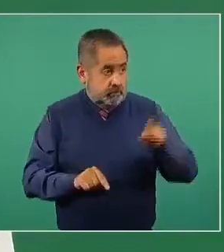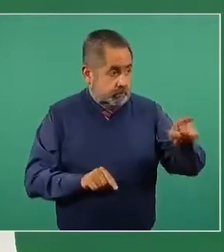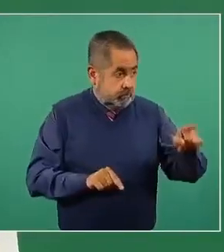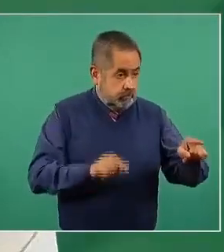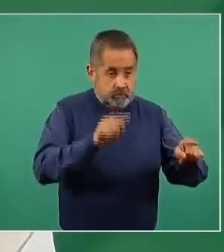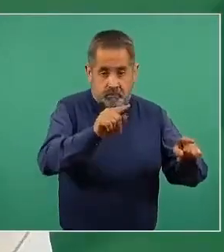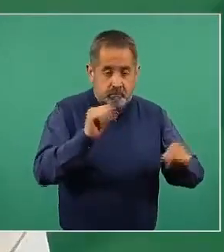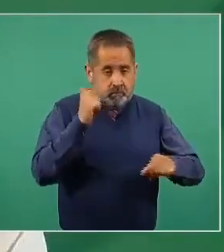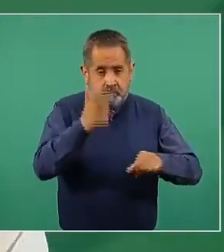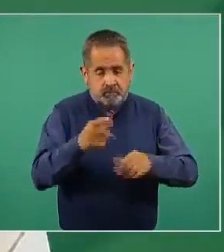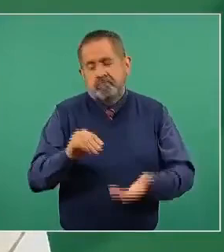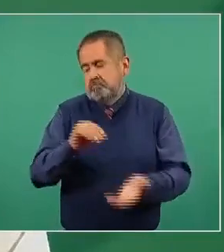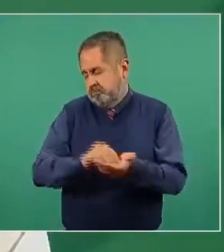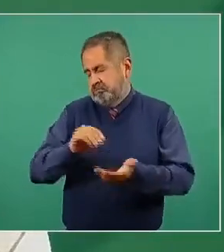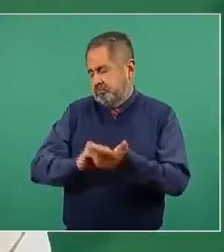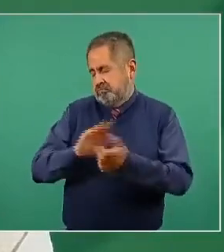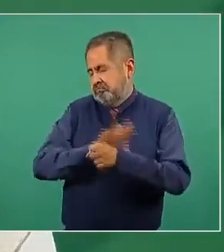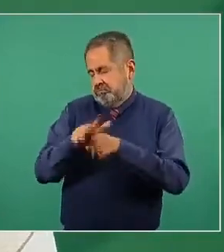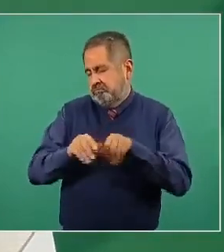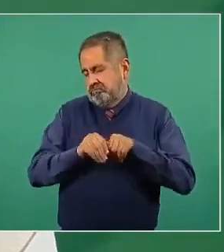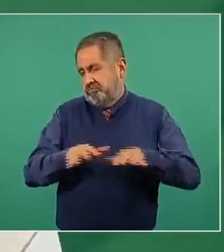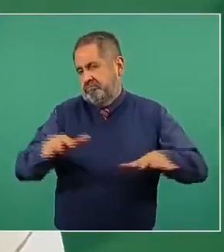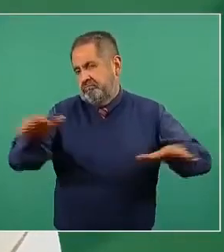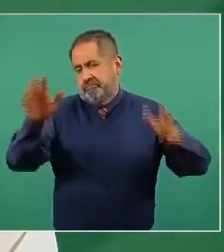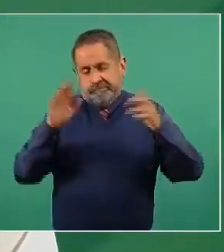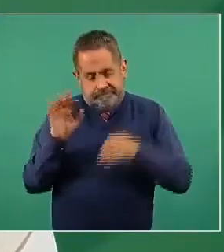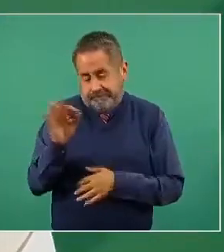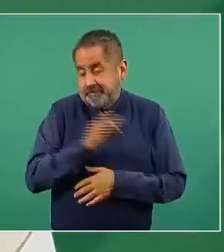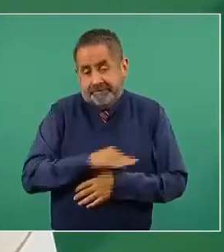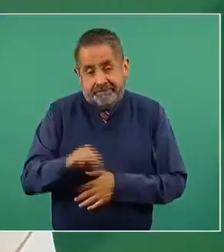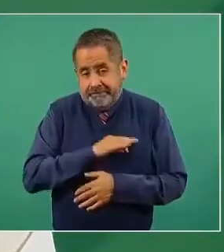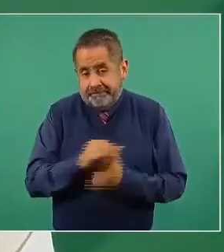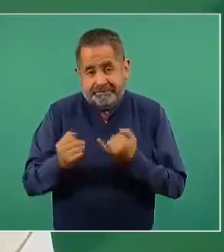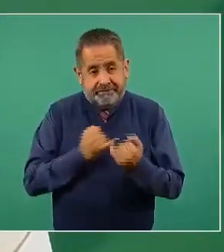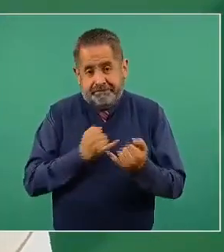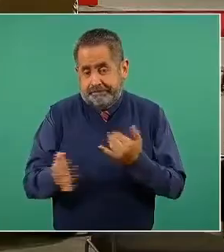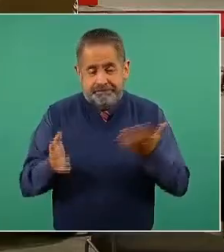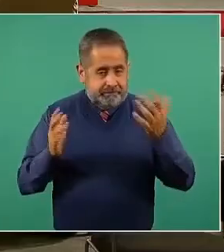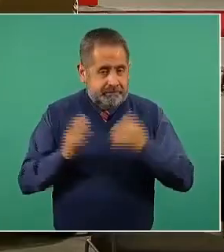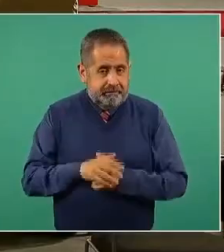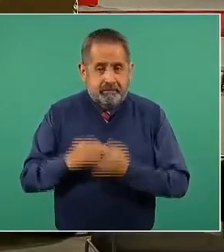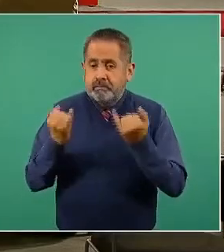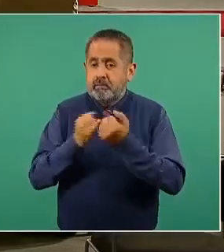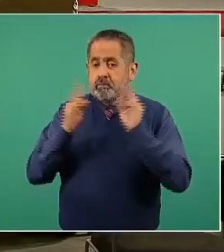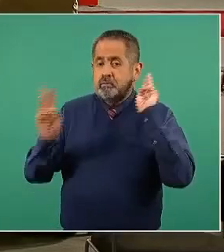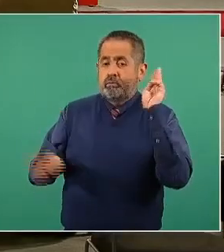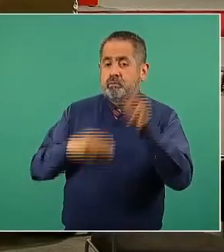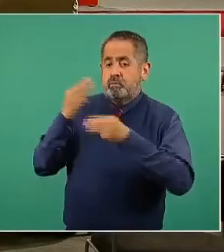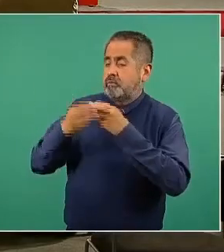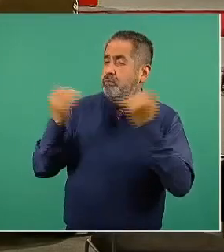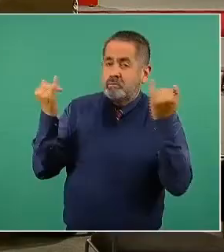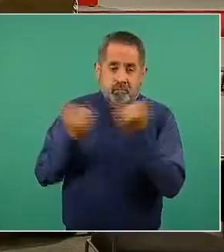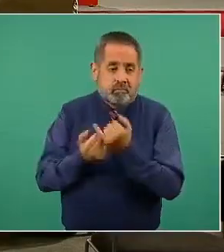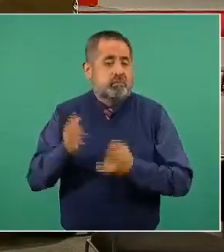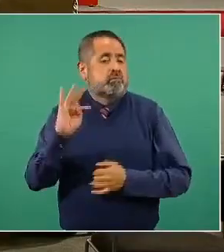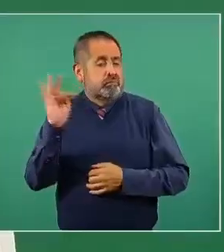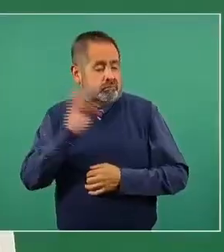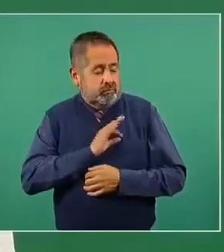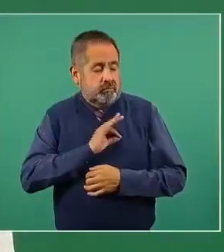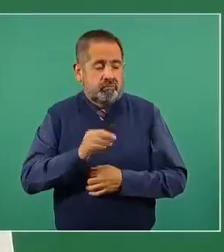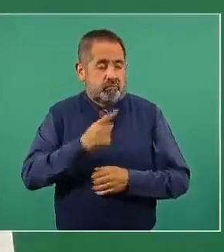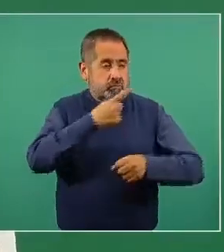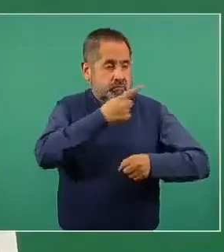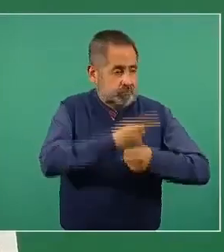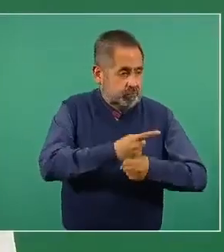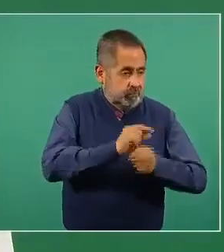nacional y que existan casos de enfermedad COVID en el resto del mundo, el riesgo de una reemergencia, de un rebrote, de una